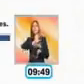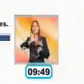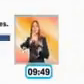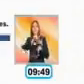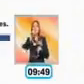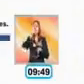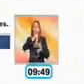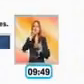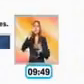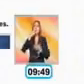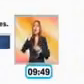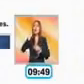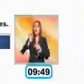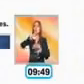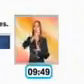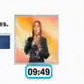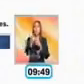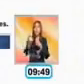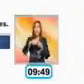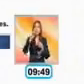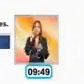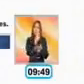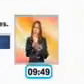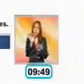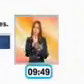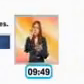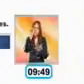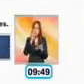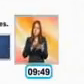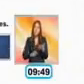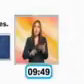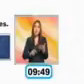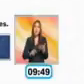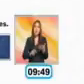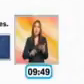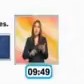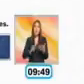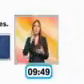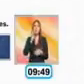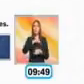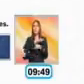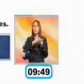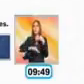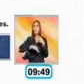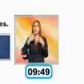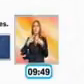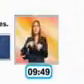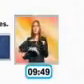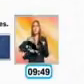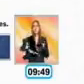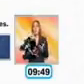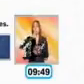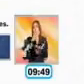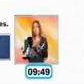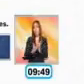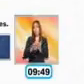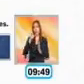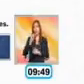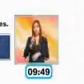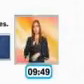la información, qué implica y qué pueden todas las empresas con las que ustedes están contratando, que no es contrato,